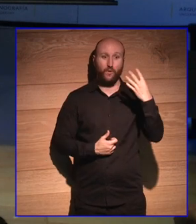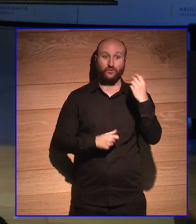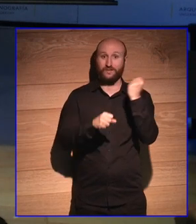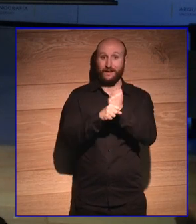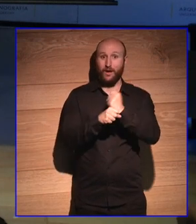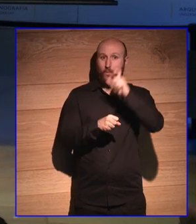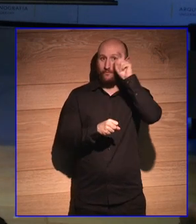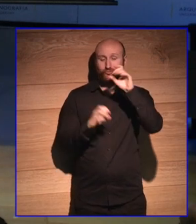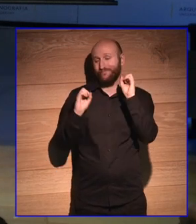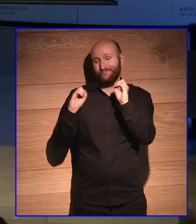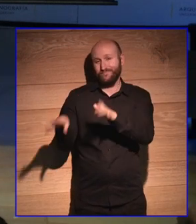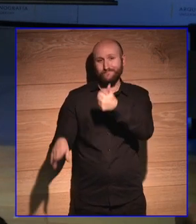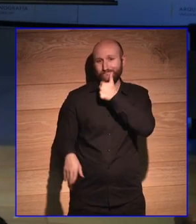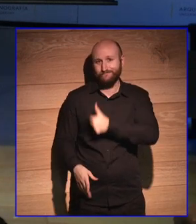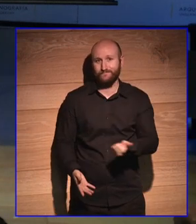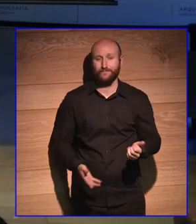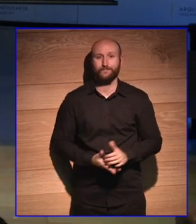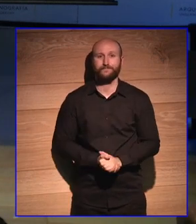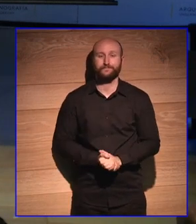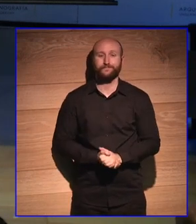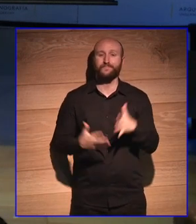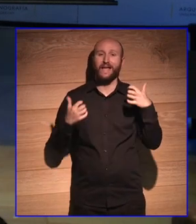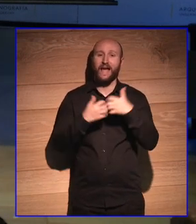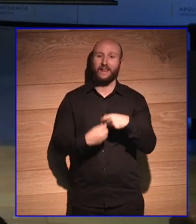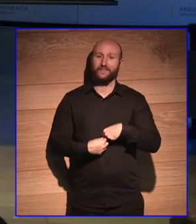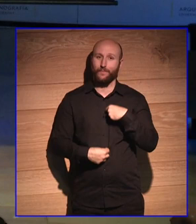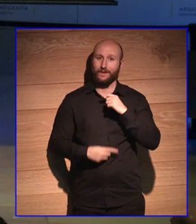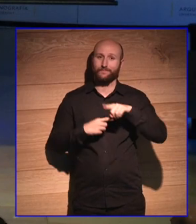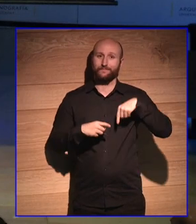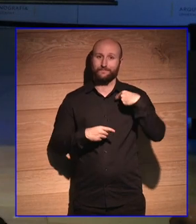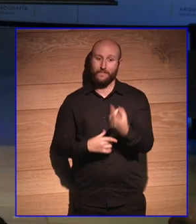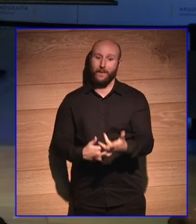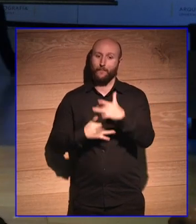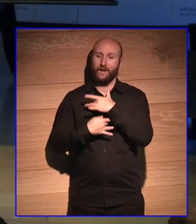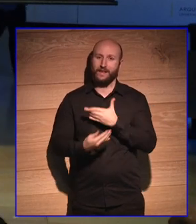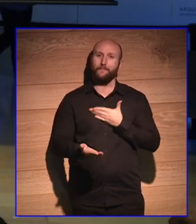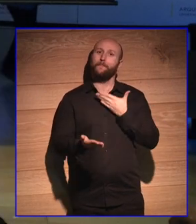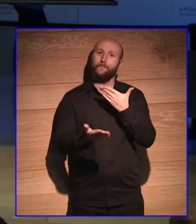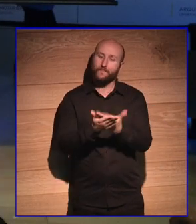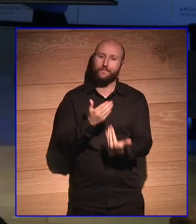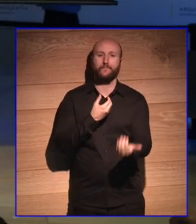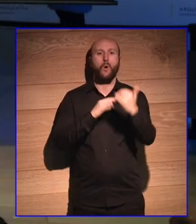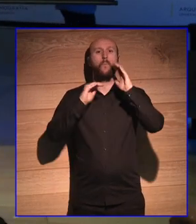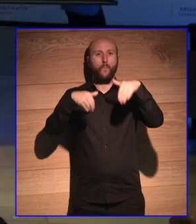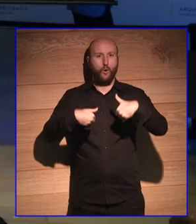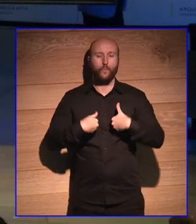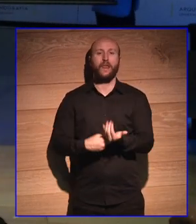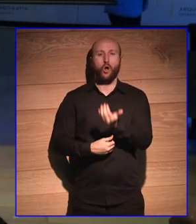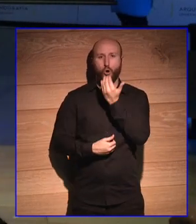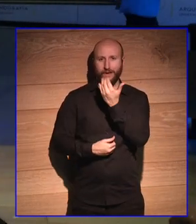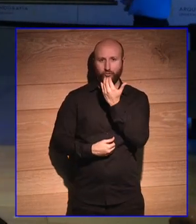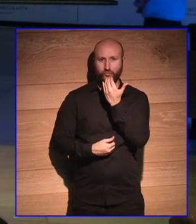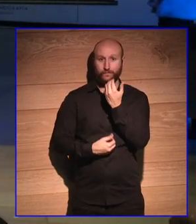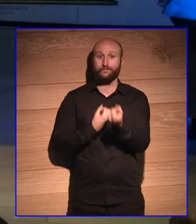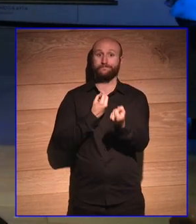como profesora tras la guerra civil maría de pablos pidió el reingreso en el cuerpo de correos al que se incorporó